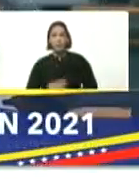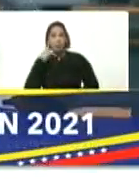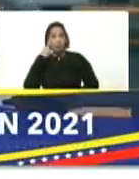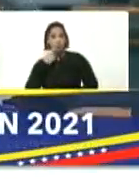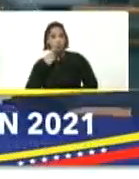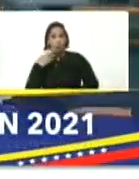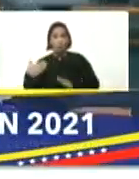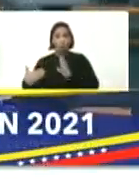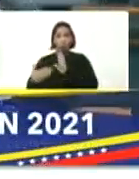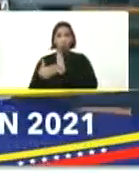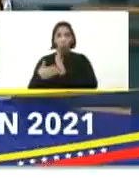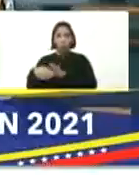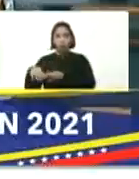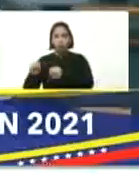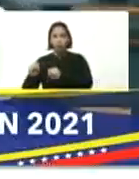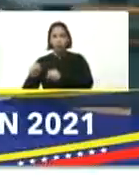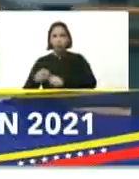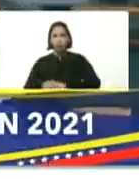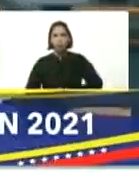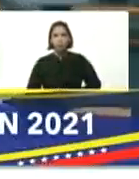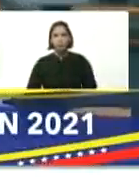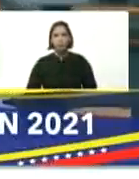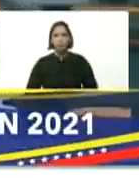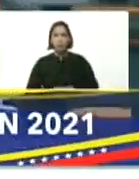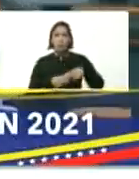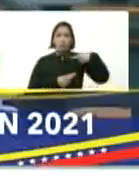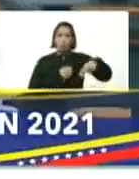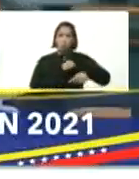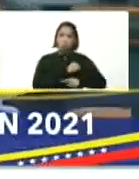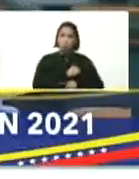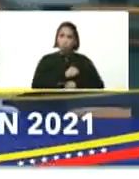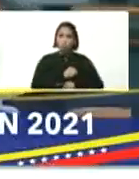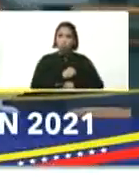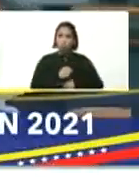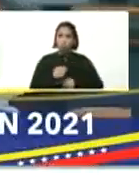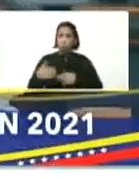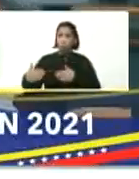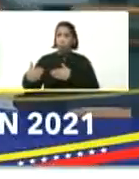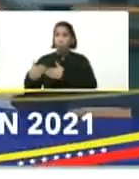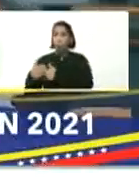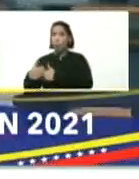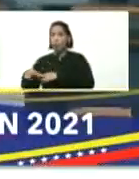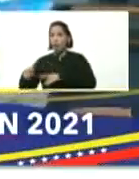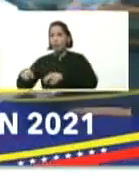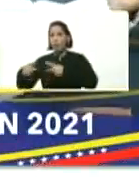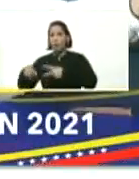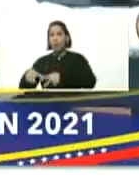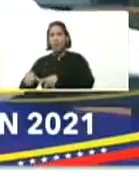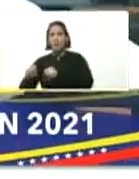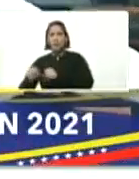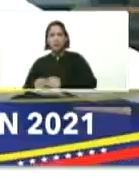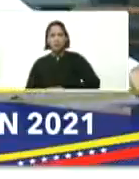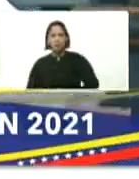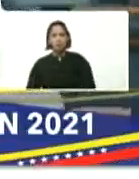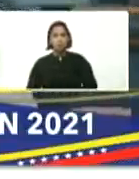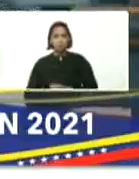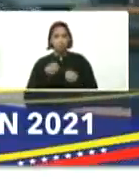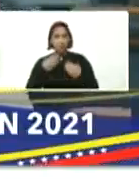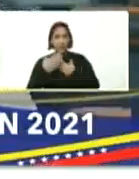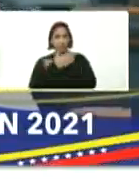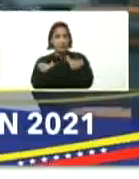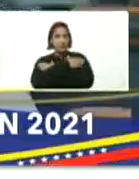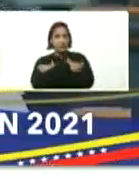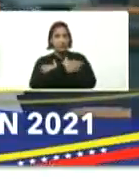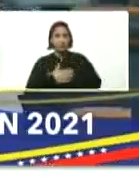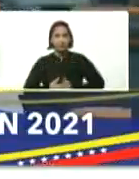Bolivarianismo versus monroísmo. ¿Verdad? Revolución versus neoliberalismo. Bueno, lo felicito por